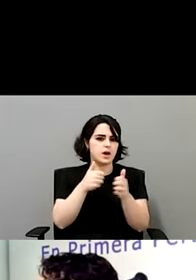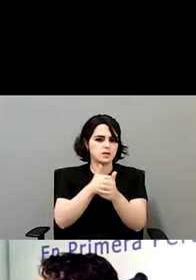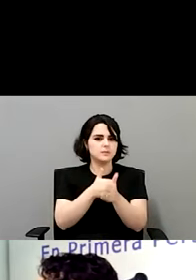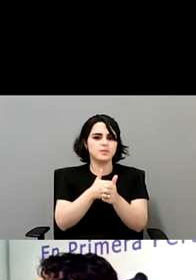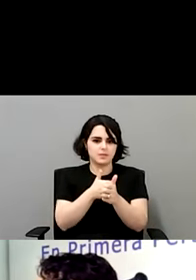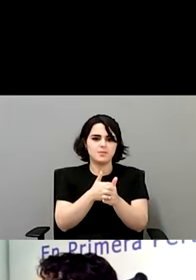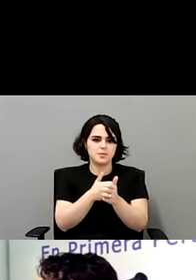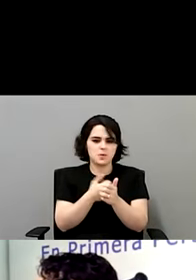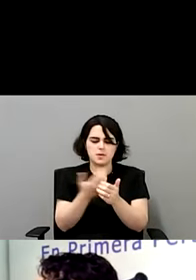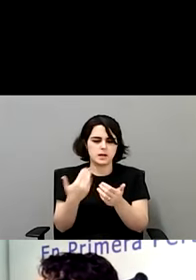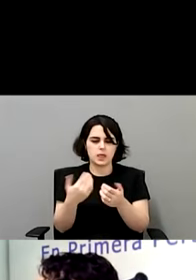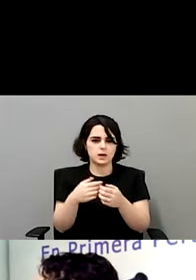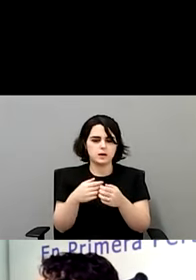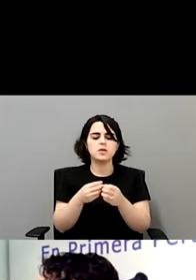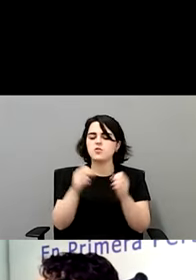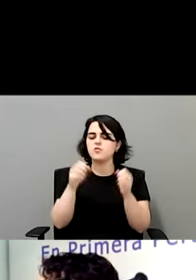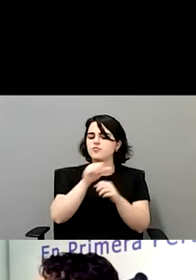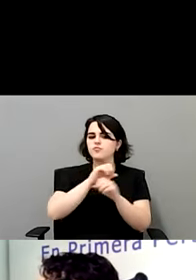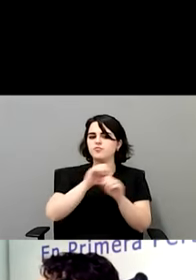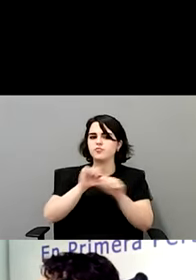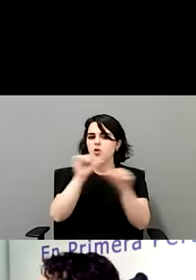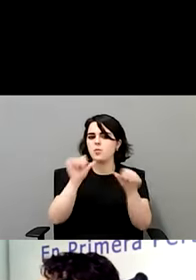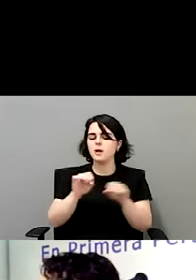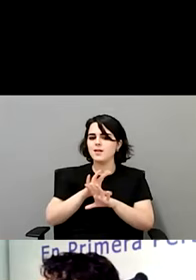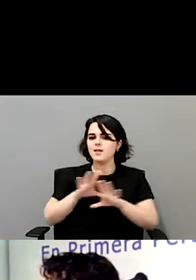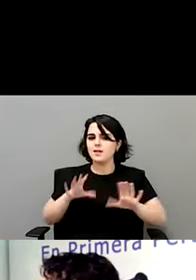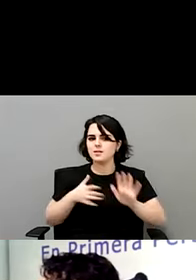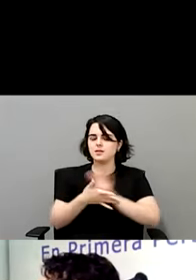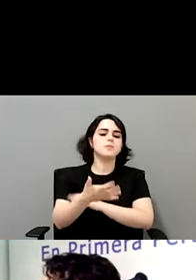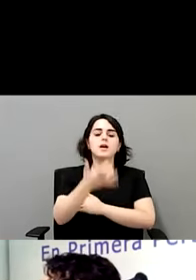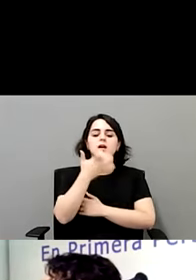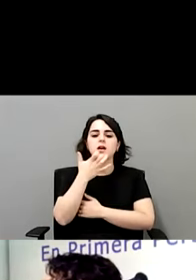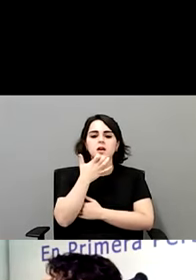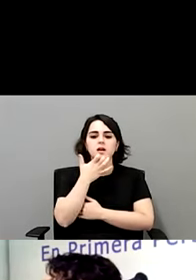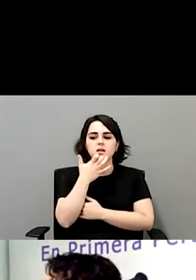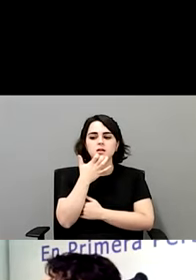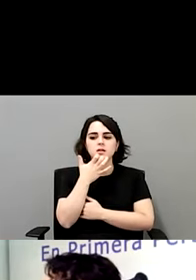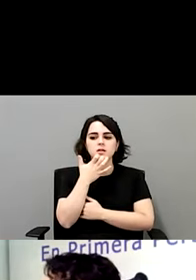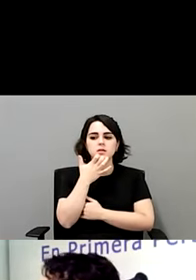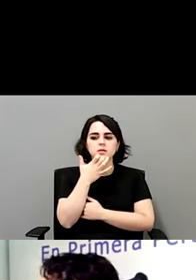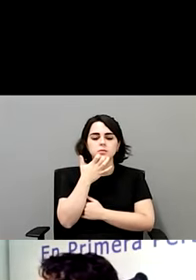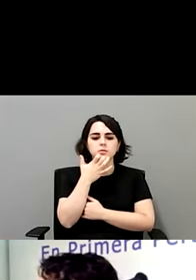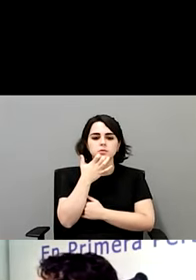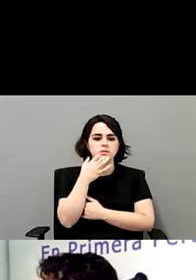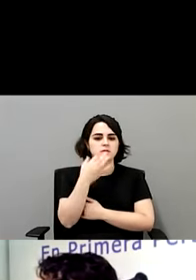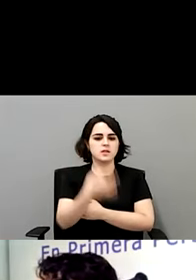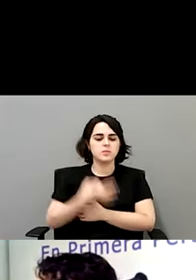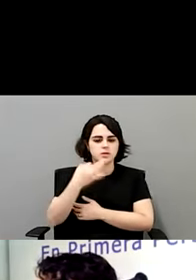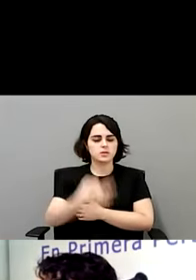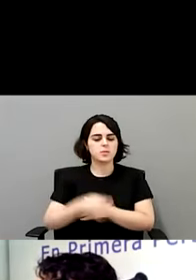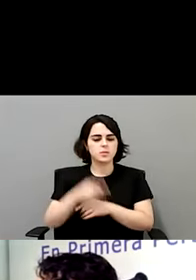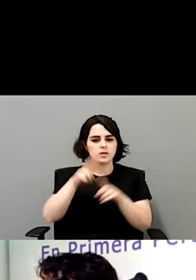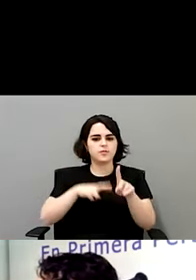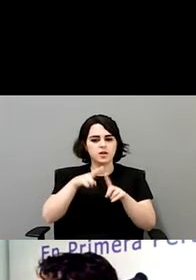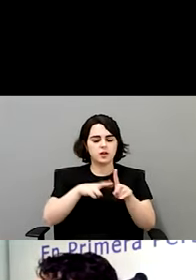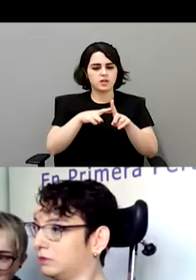de forma muy, muy, muy, muy, muy clara, ¿no? Con esos ejemplos, además, a los que constantemente hacía referencia